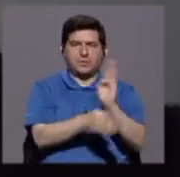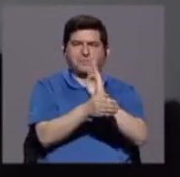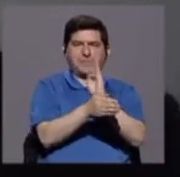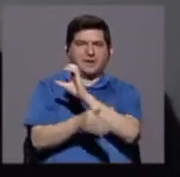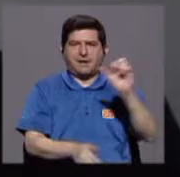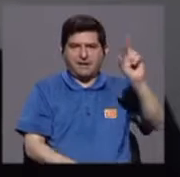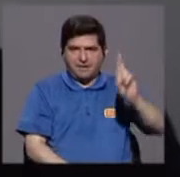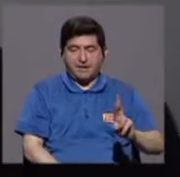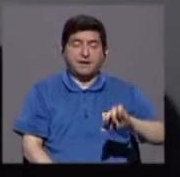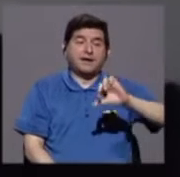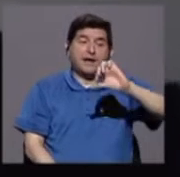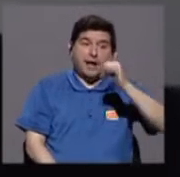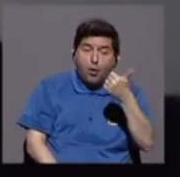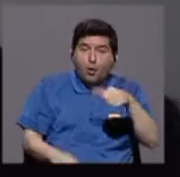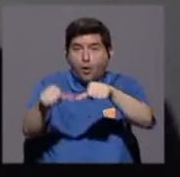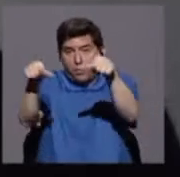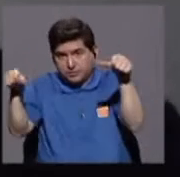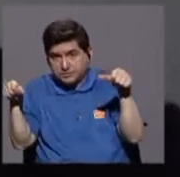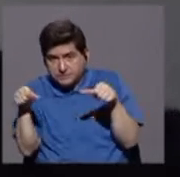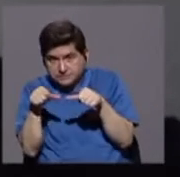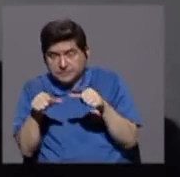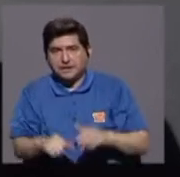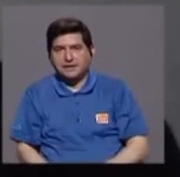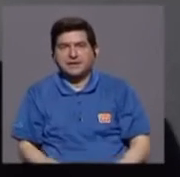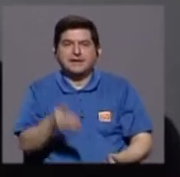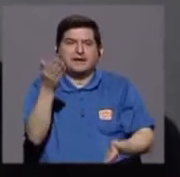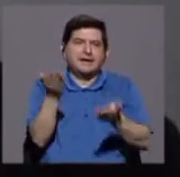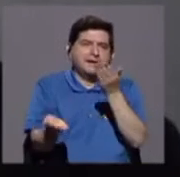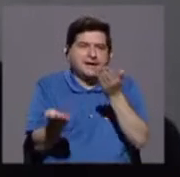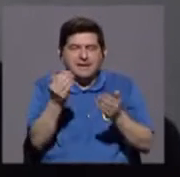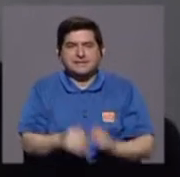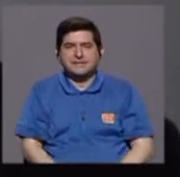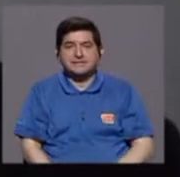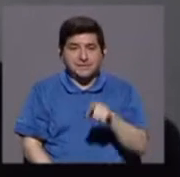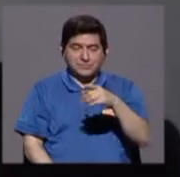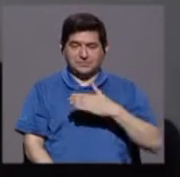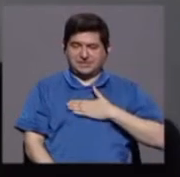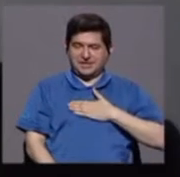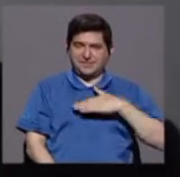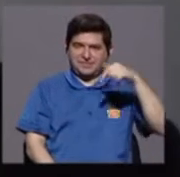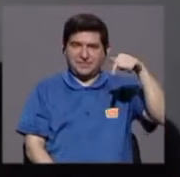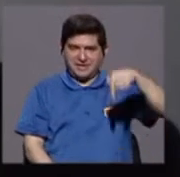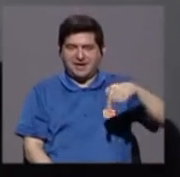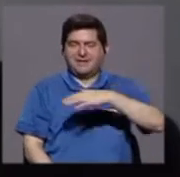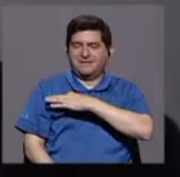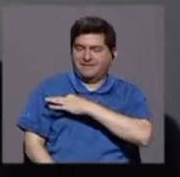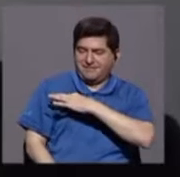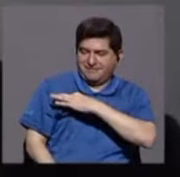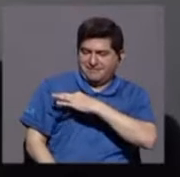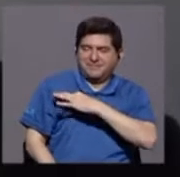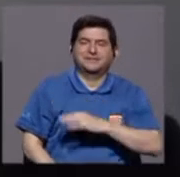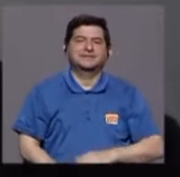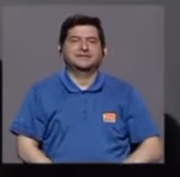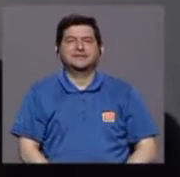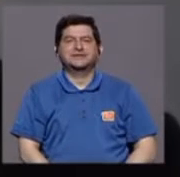la otra gran vertiente, que es un poco por la cual me has invitado cordialmente aquí,